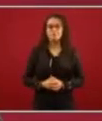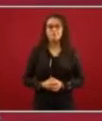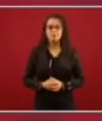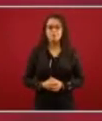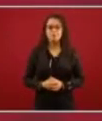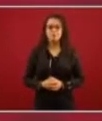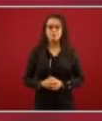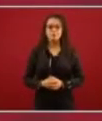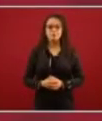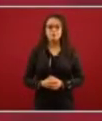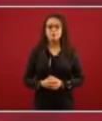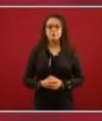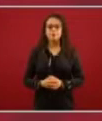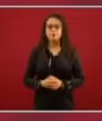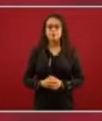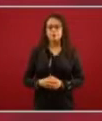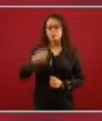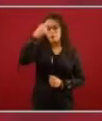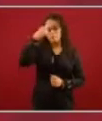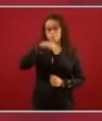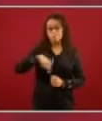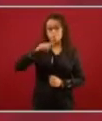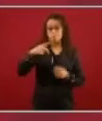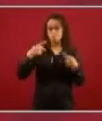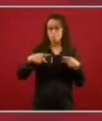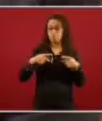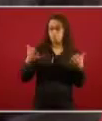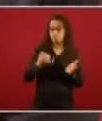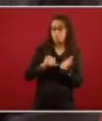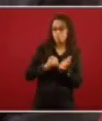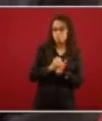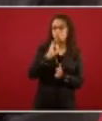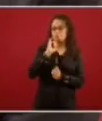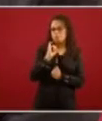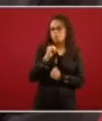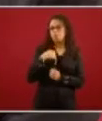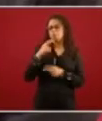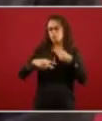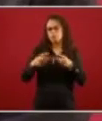el juicio práctico que tiene la gente.